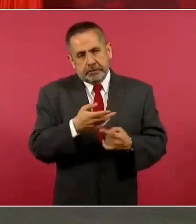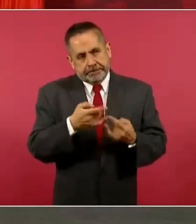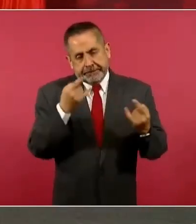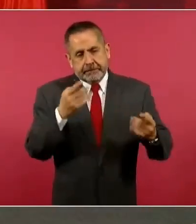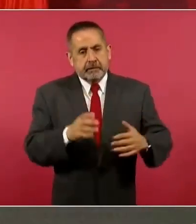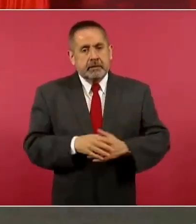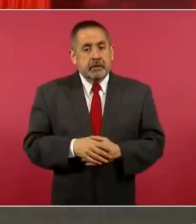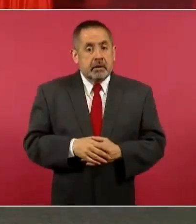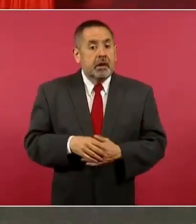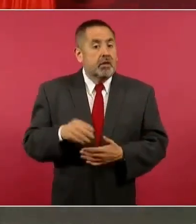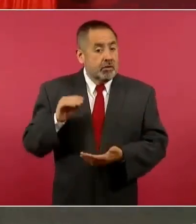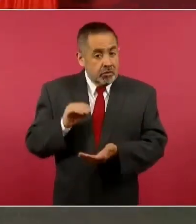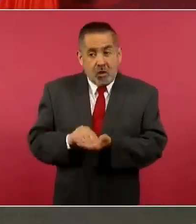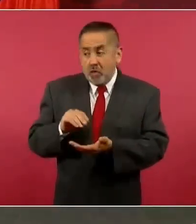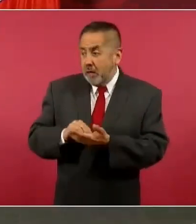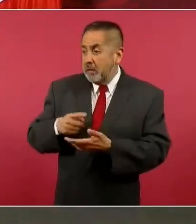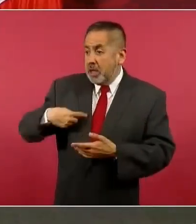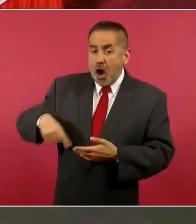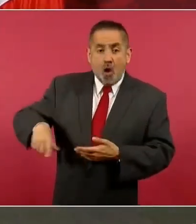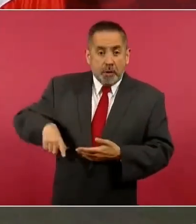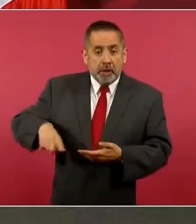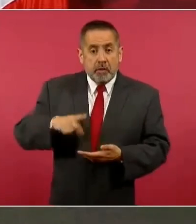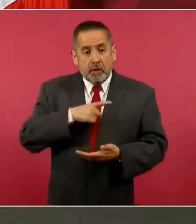Todavía hay una deuda